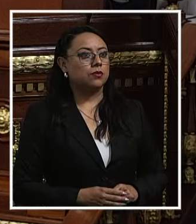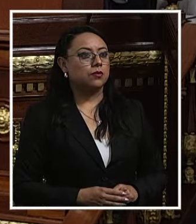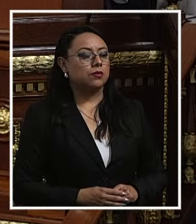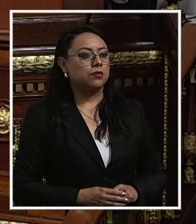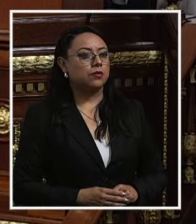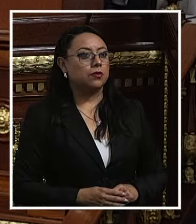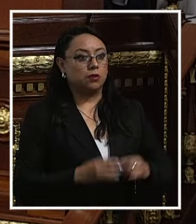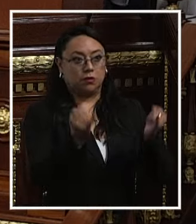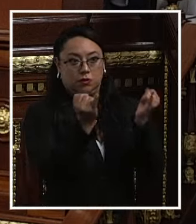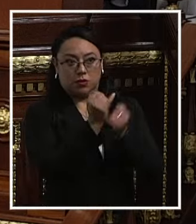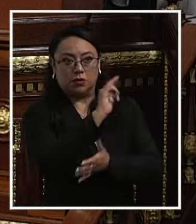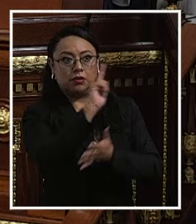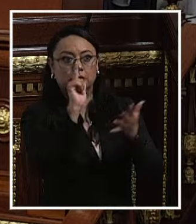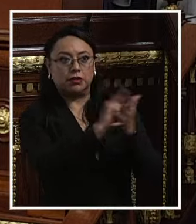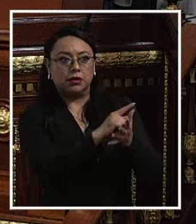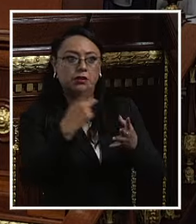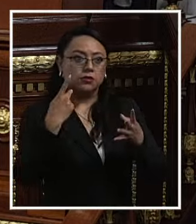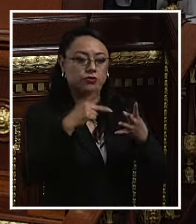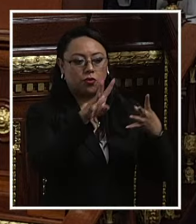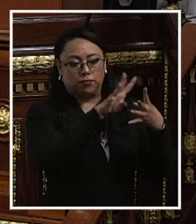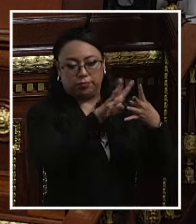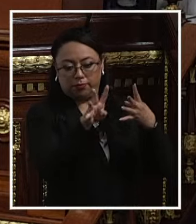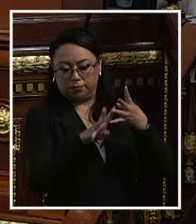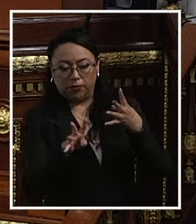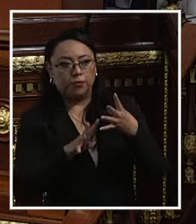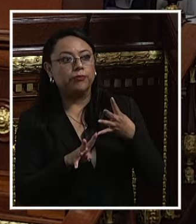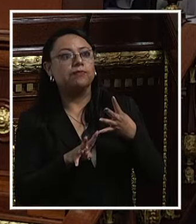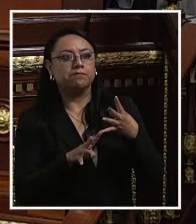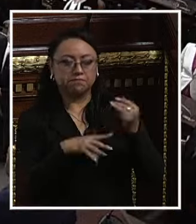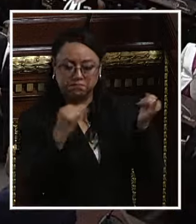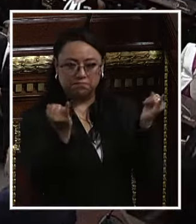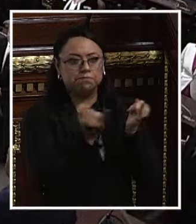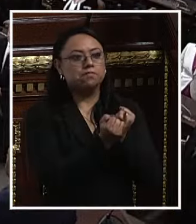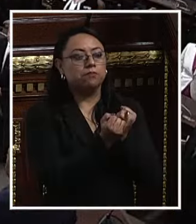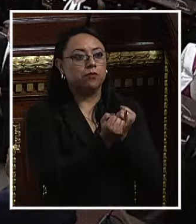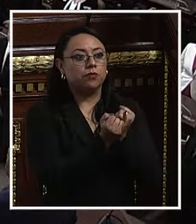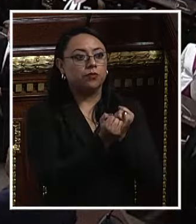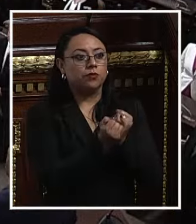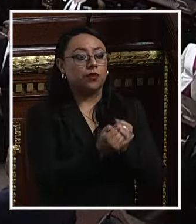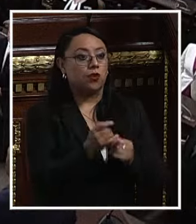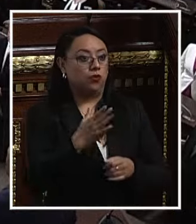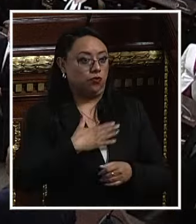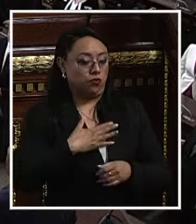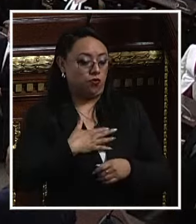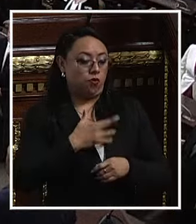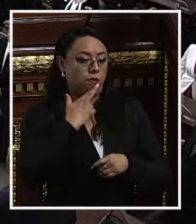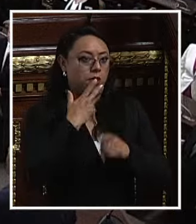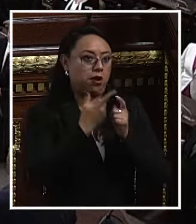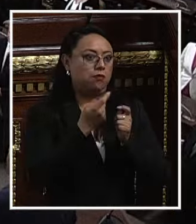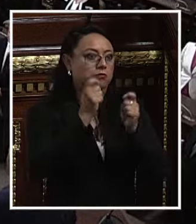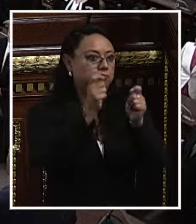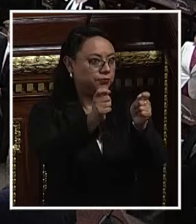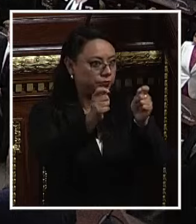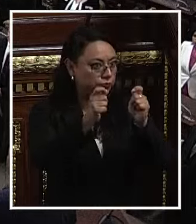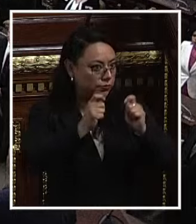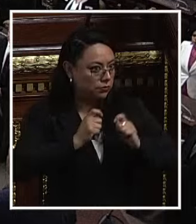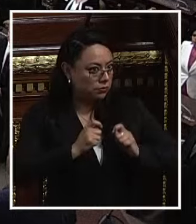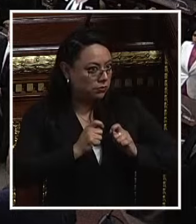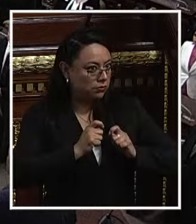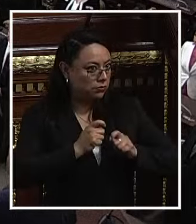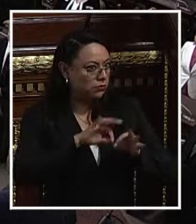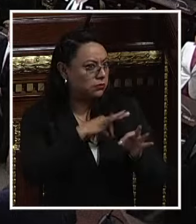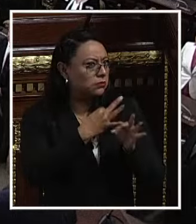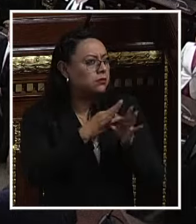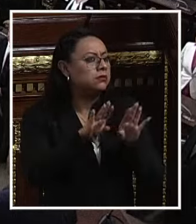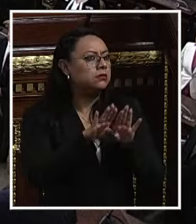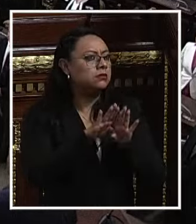y las leyes que de ellas emanen, y desempeñar leal y patrióticamente